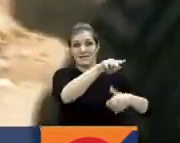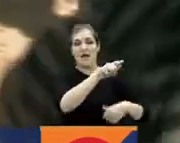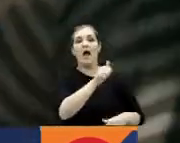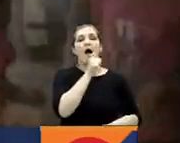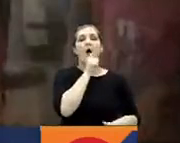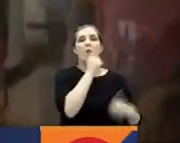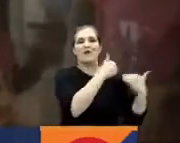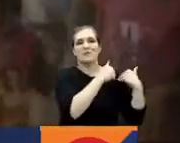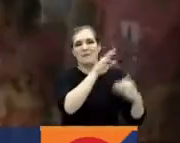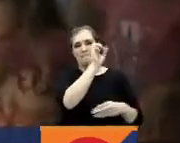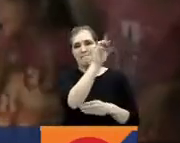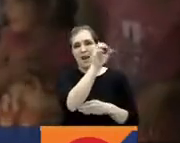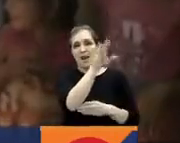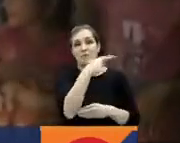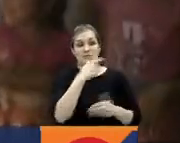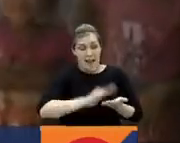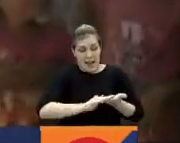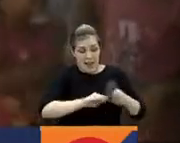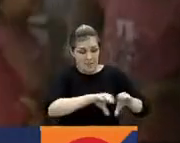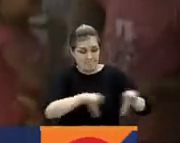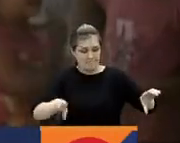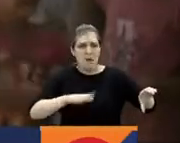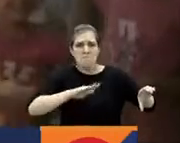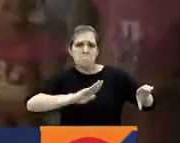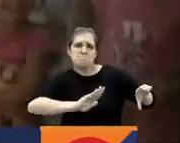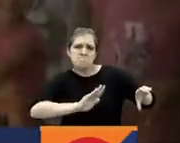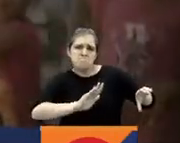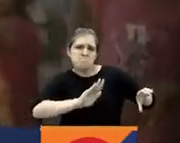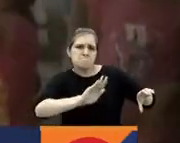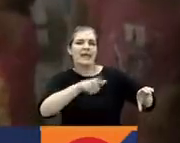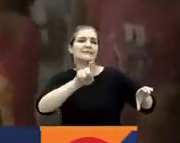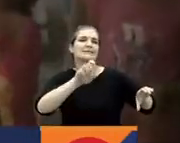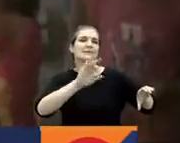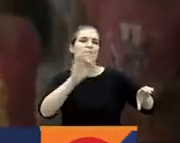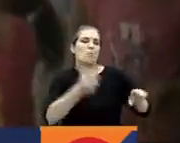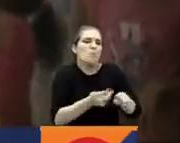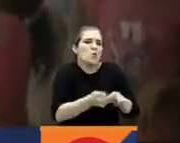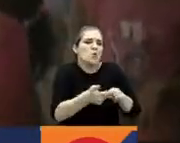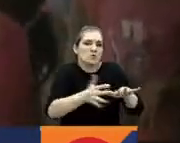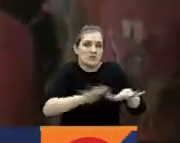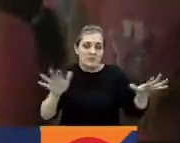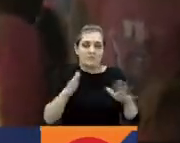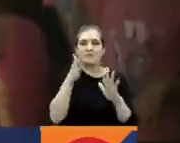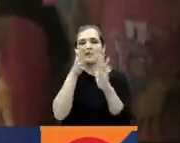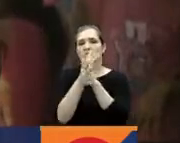la recuperación de este daño está avanzando en un 60%. Es la